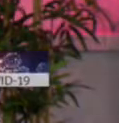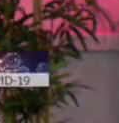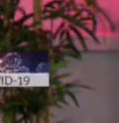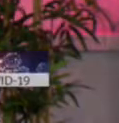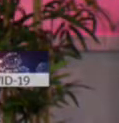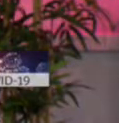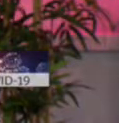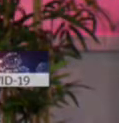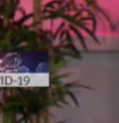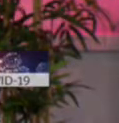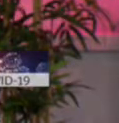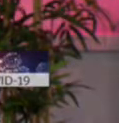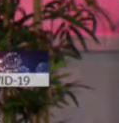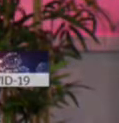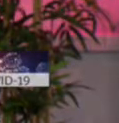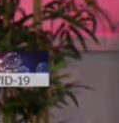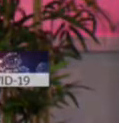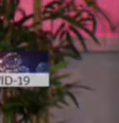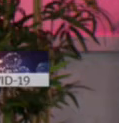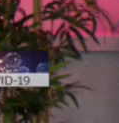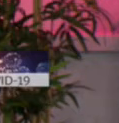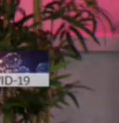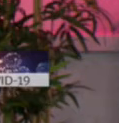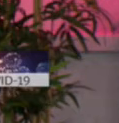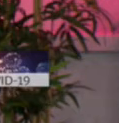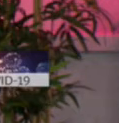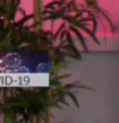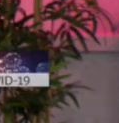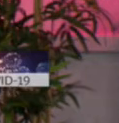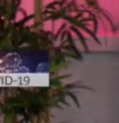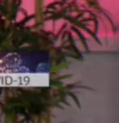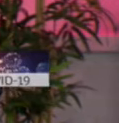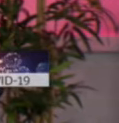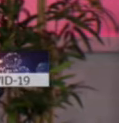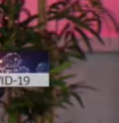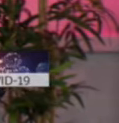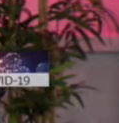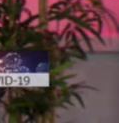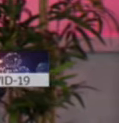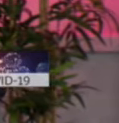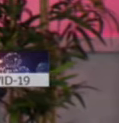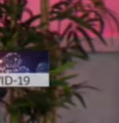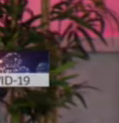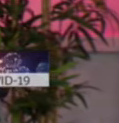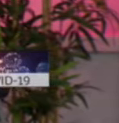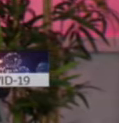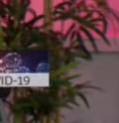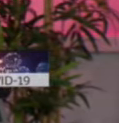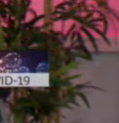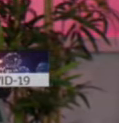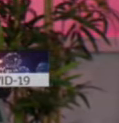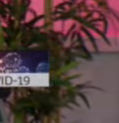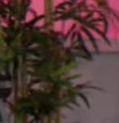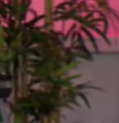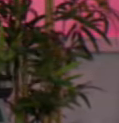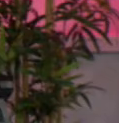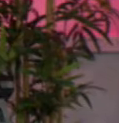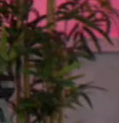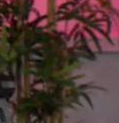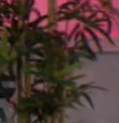y gracias a WIPR por esta oportunidad de conversar con el equipo de trabajo médico designado por la gobernadora. Hay un choque